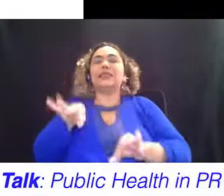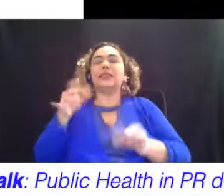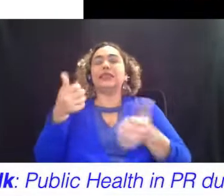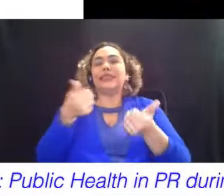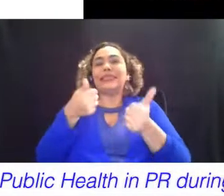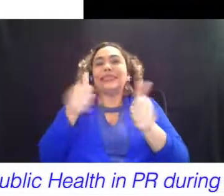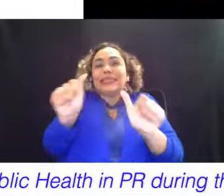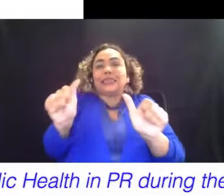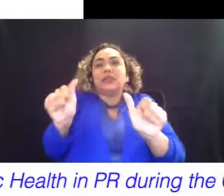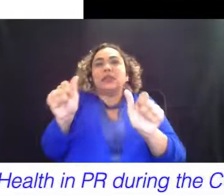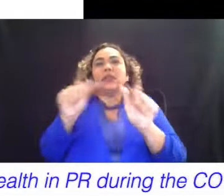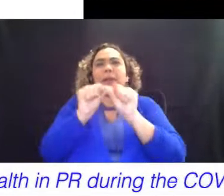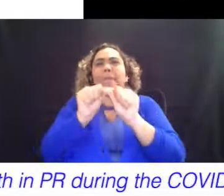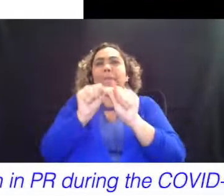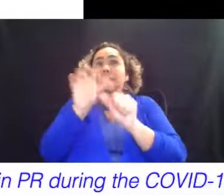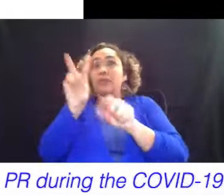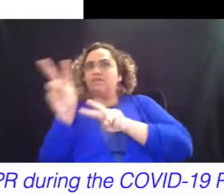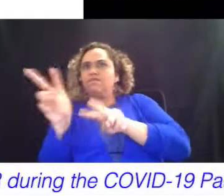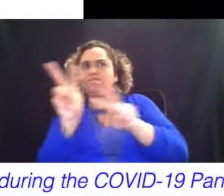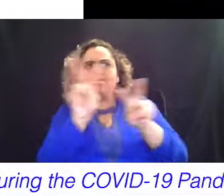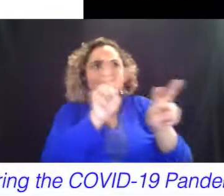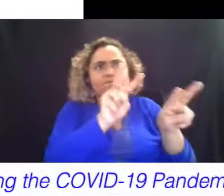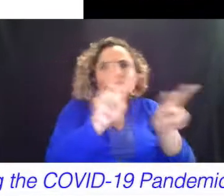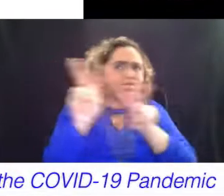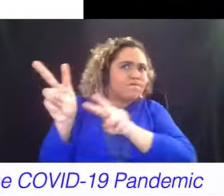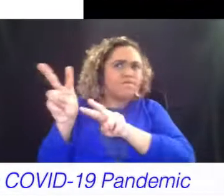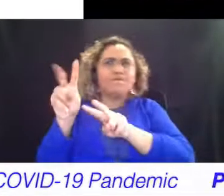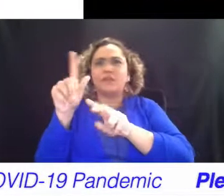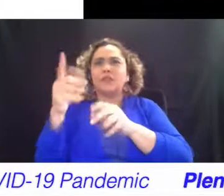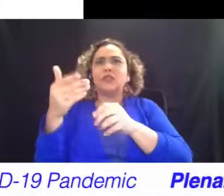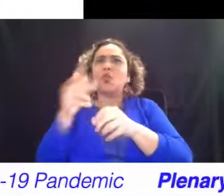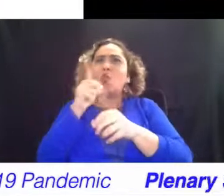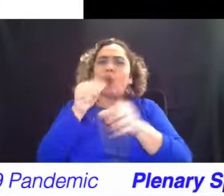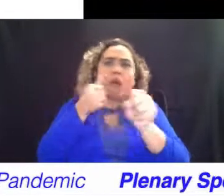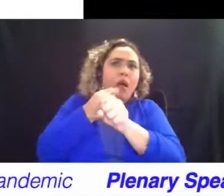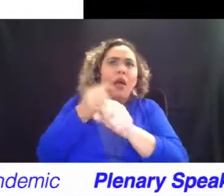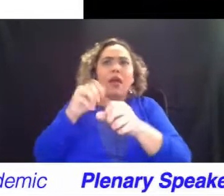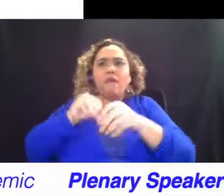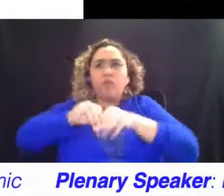de mantener esa vigilancia activa en nuestras comunidades.